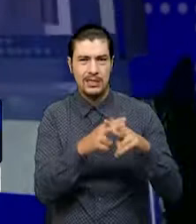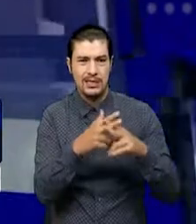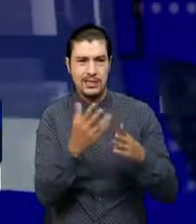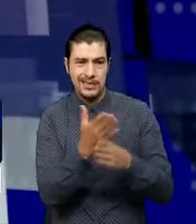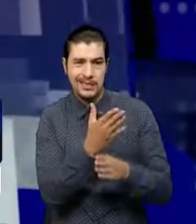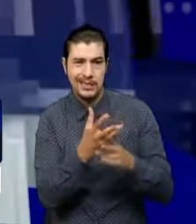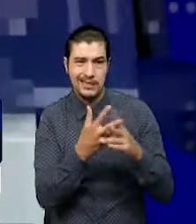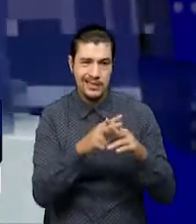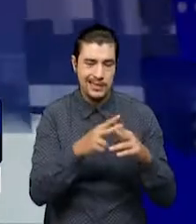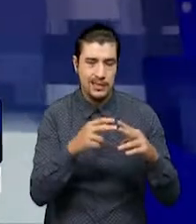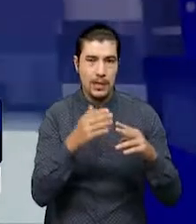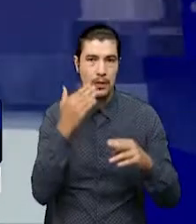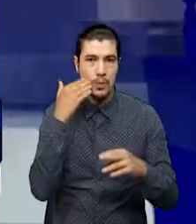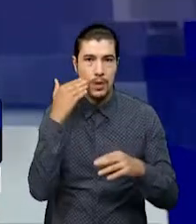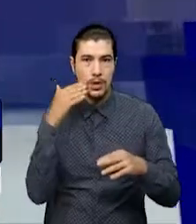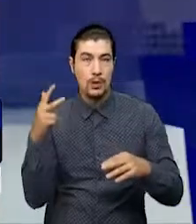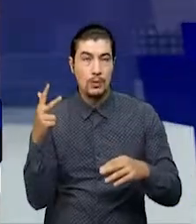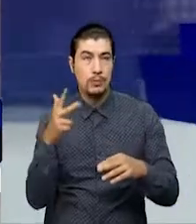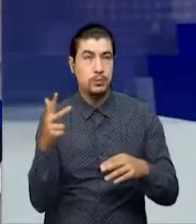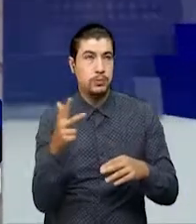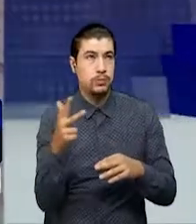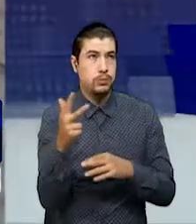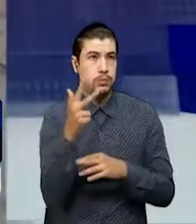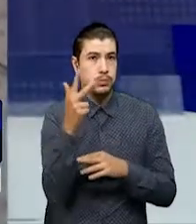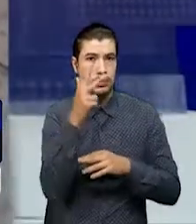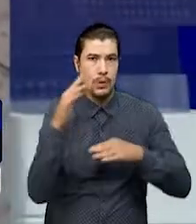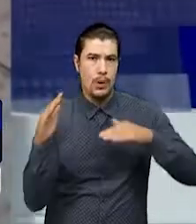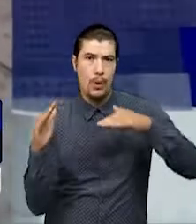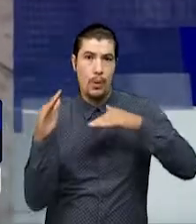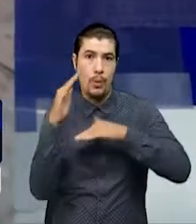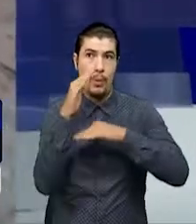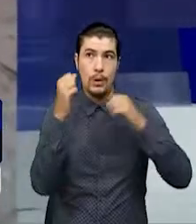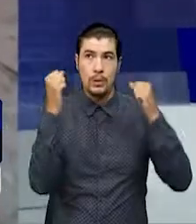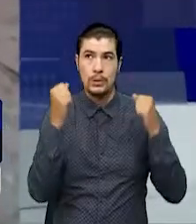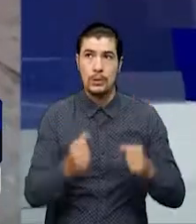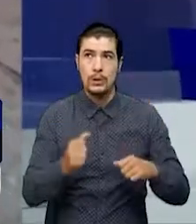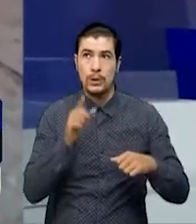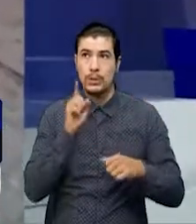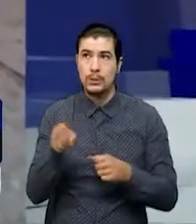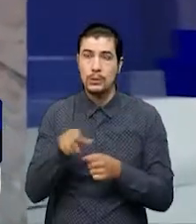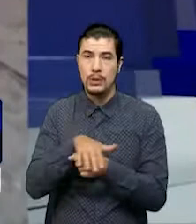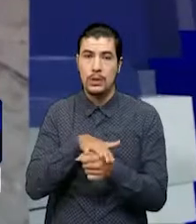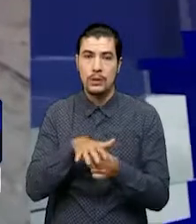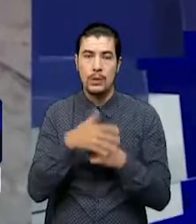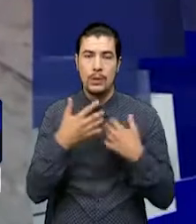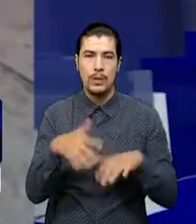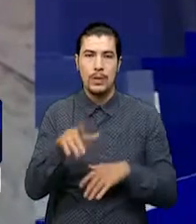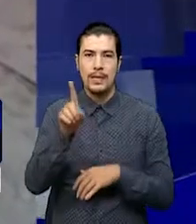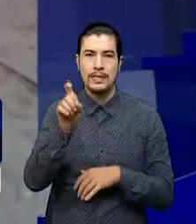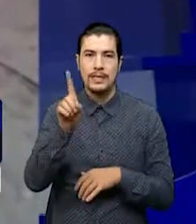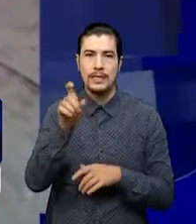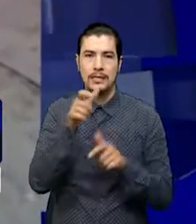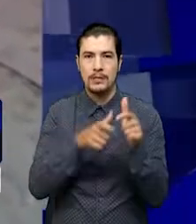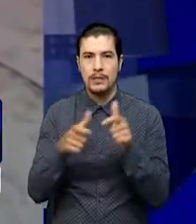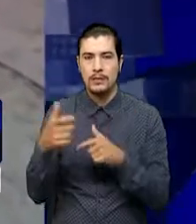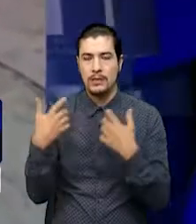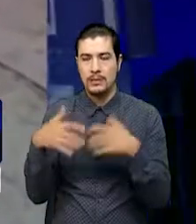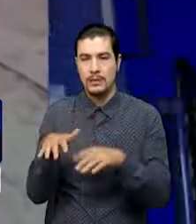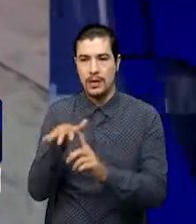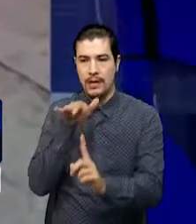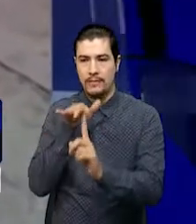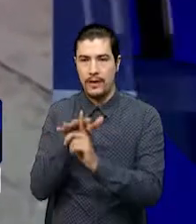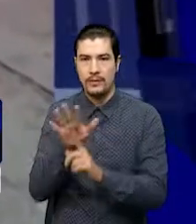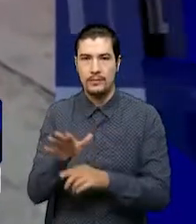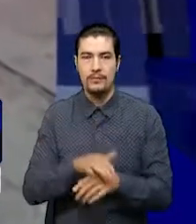momento de intentar subir por una calle de inclinación considerable en el hecho seis personas resultaron heridas esta es nuestra